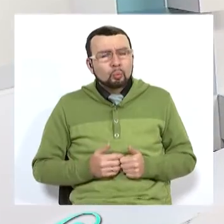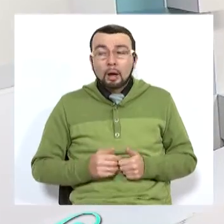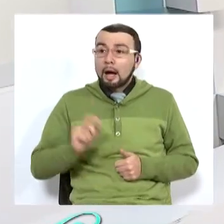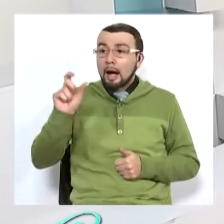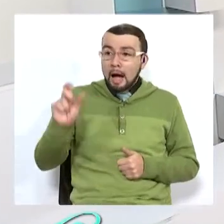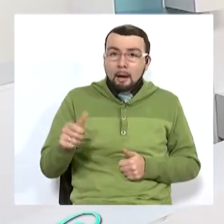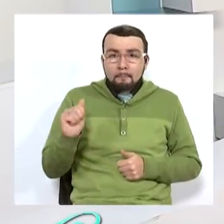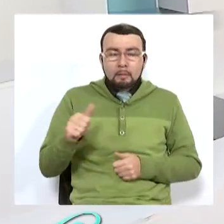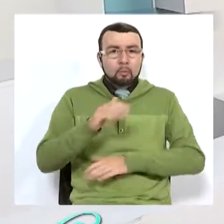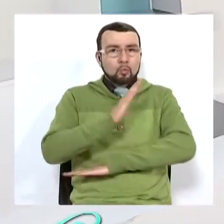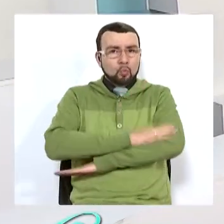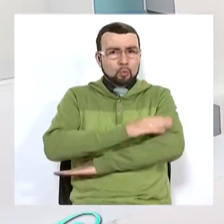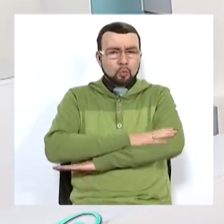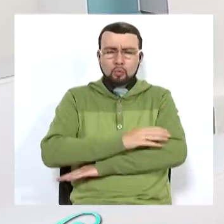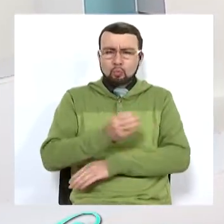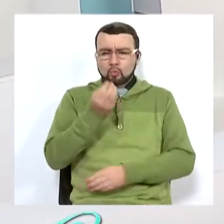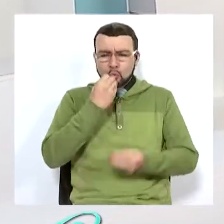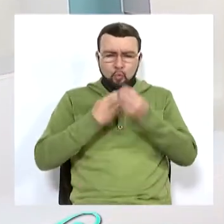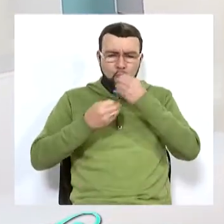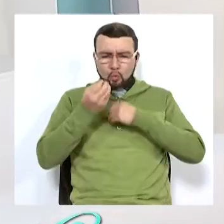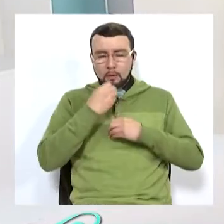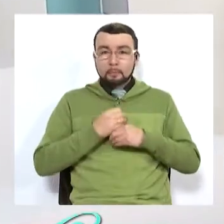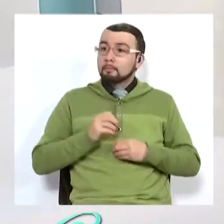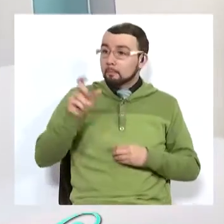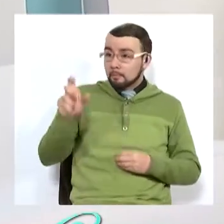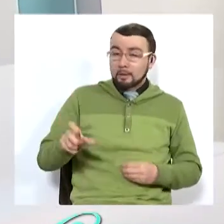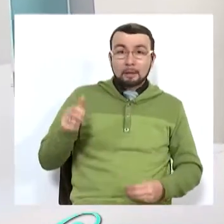se disciplina en su alimentación. Mire que la primera